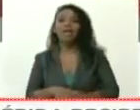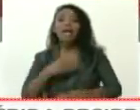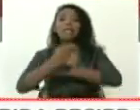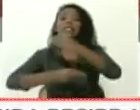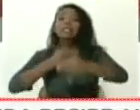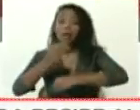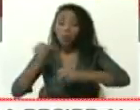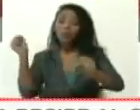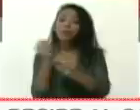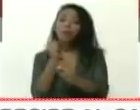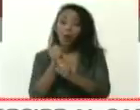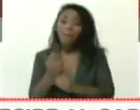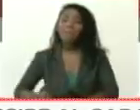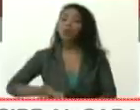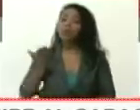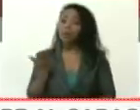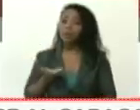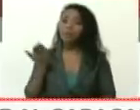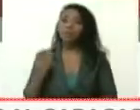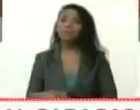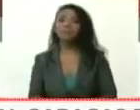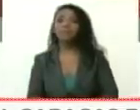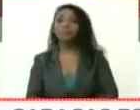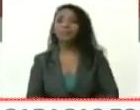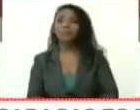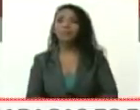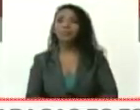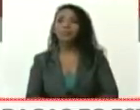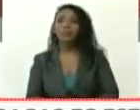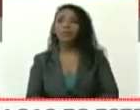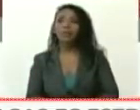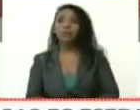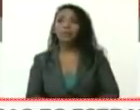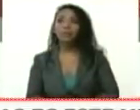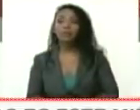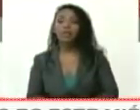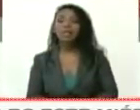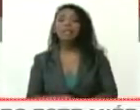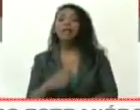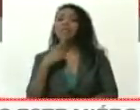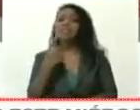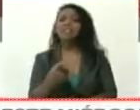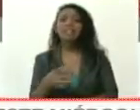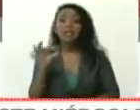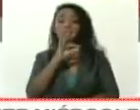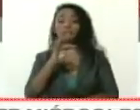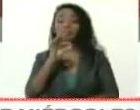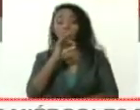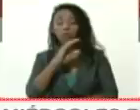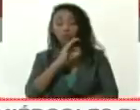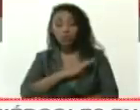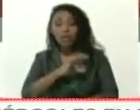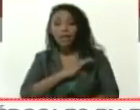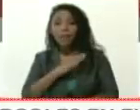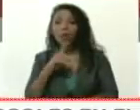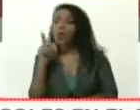algo que es muy importante. Se dice que el socialismo no ha encontrado la